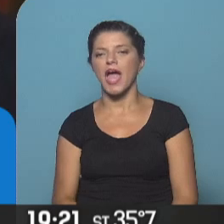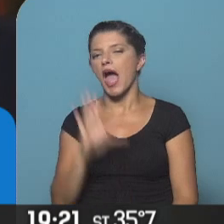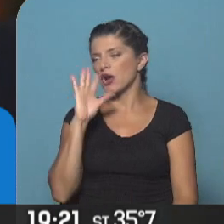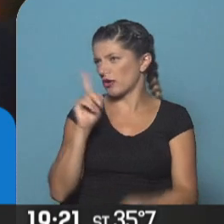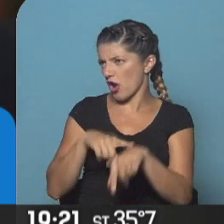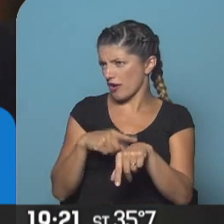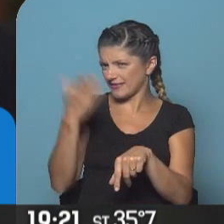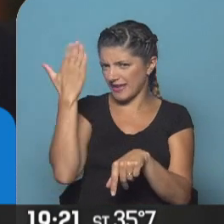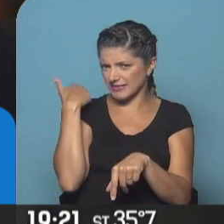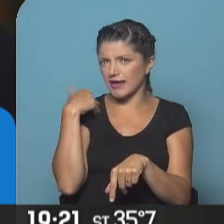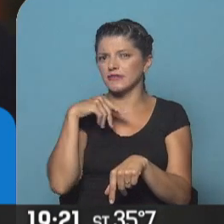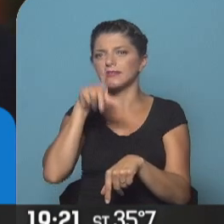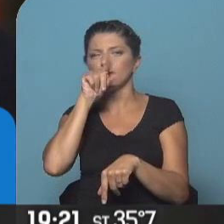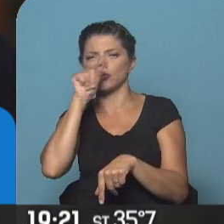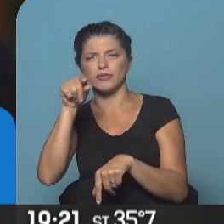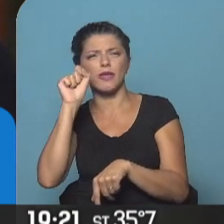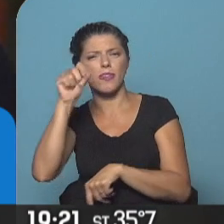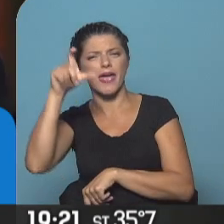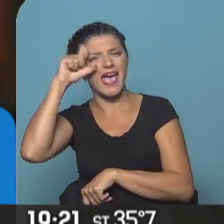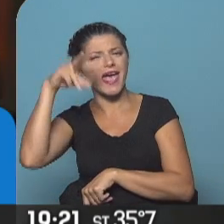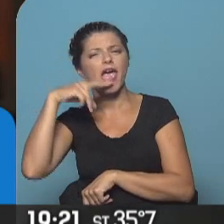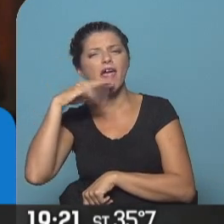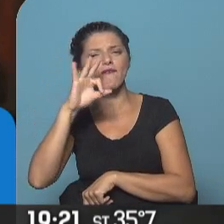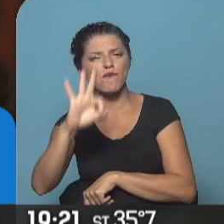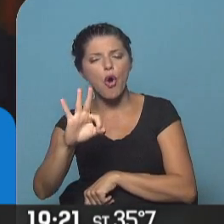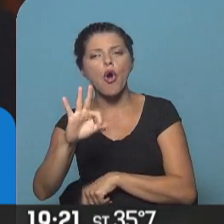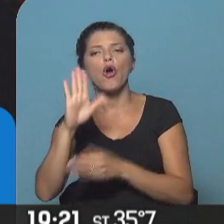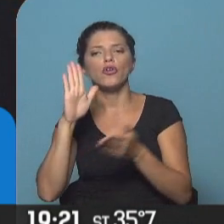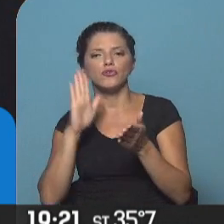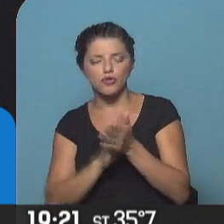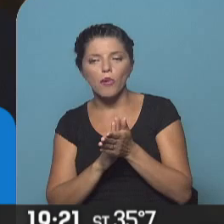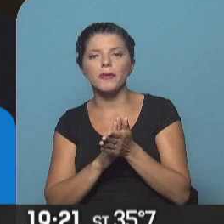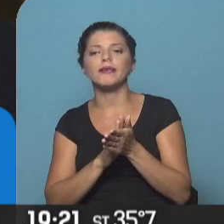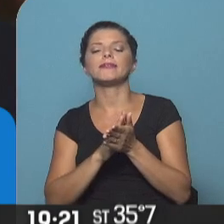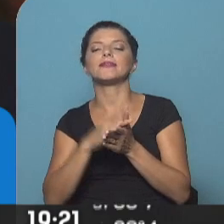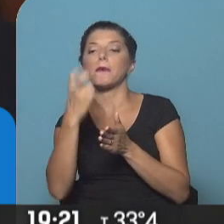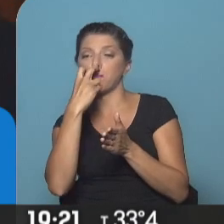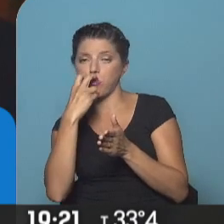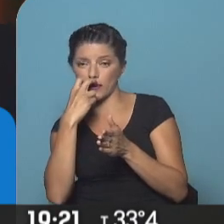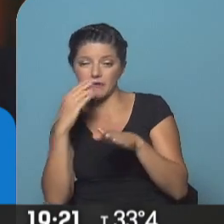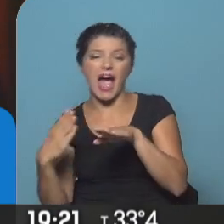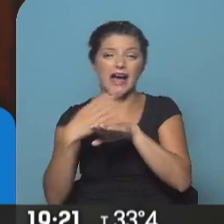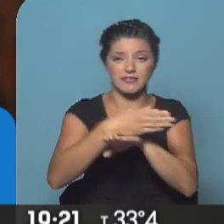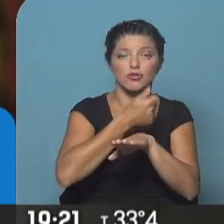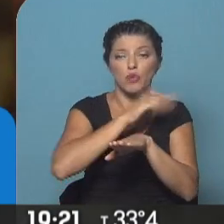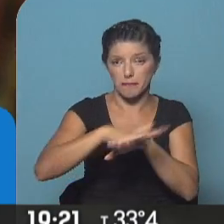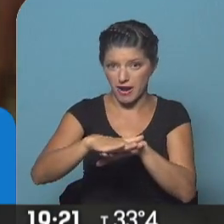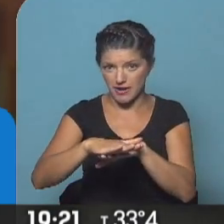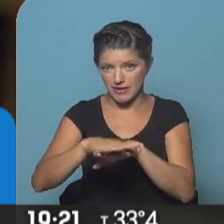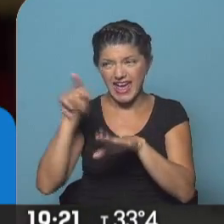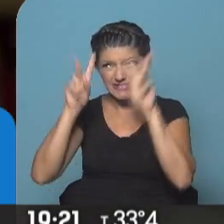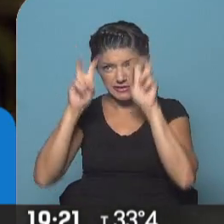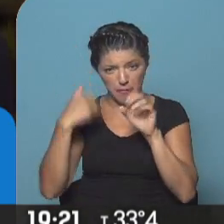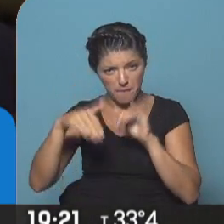pocas horas también Evo Morales respecto de la salida al mar de Bolivia. Es decir, ¿hay algo de esto también? ¿Va a hacer esa gestión el Papa en